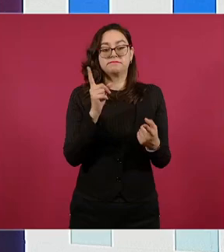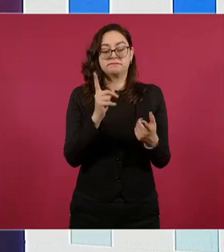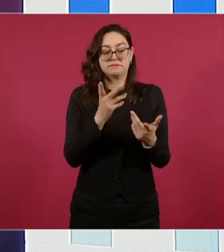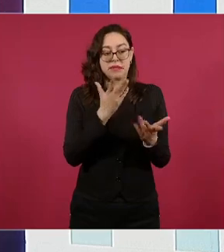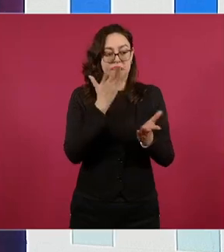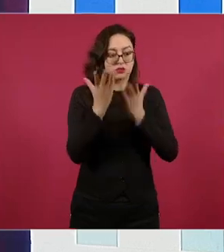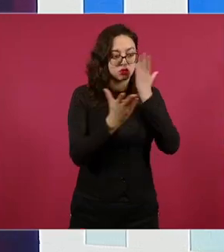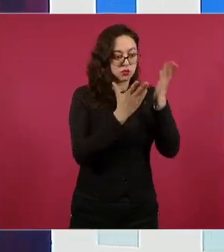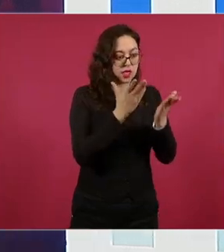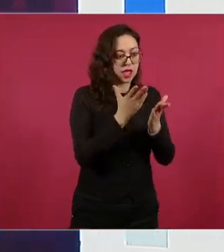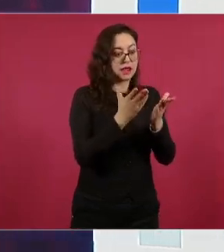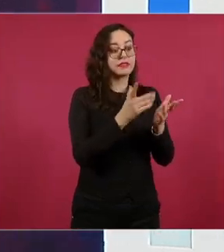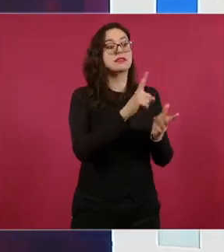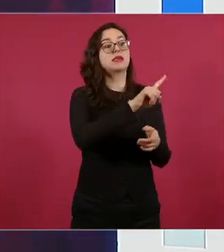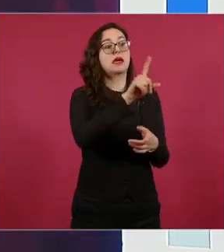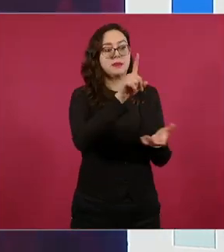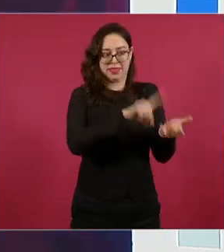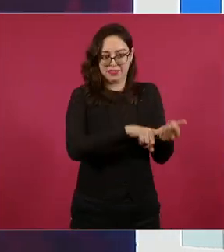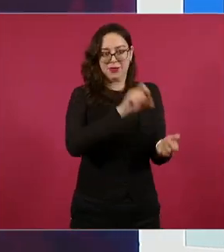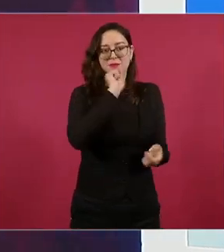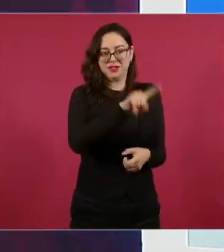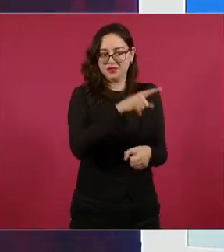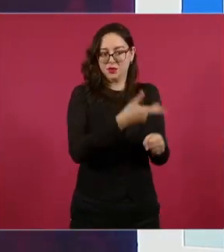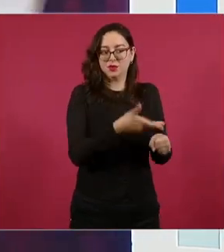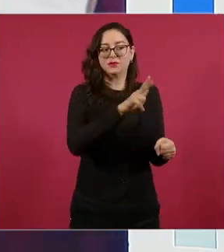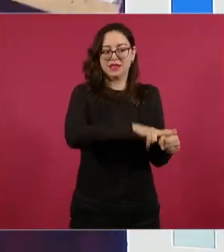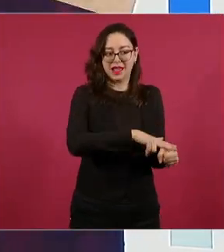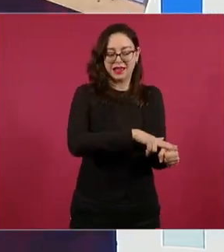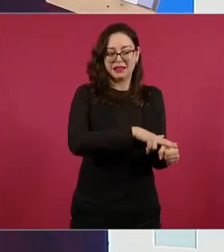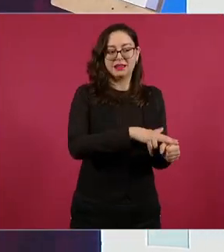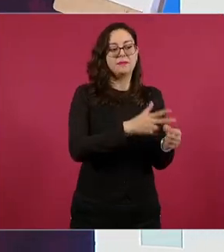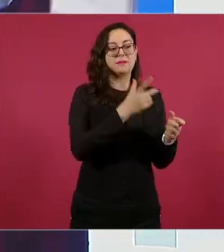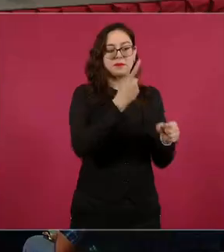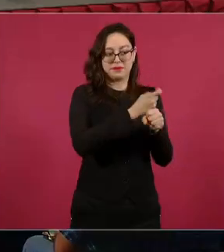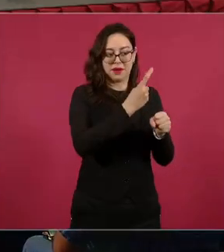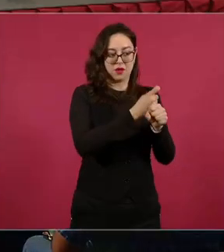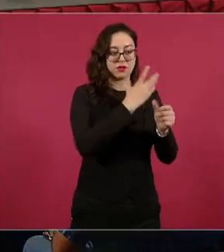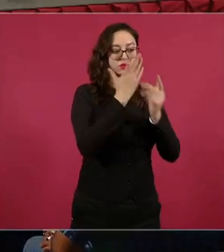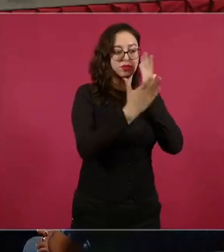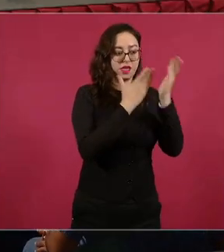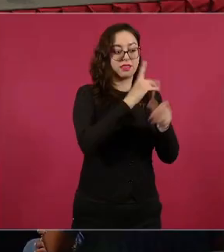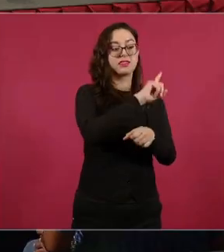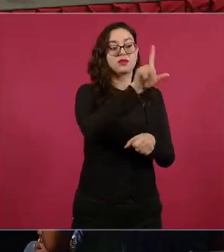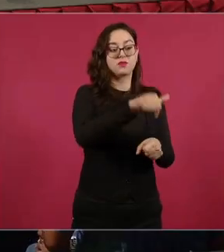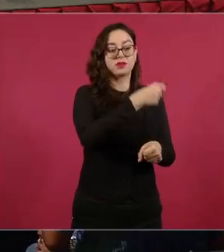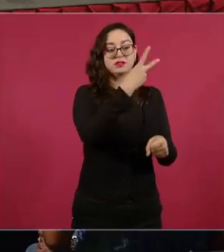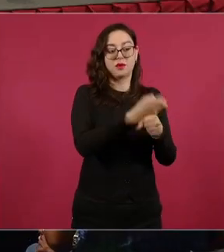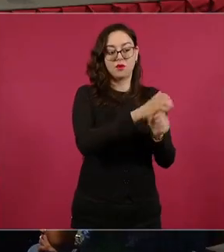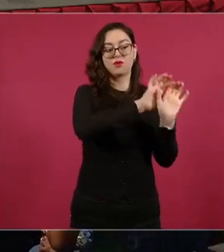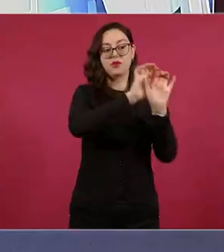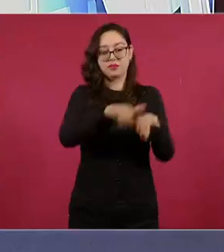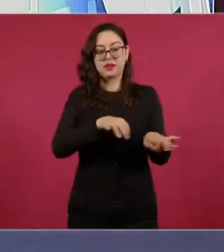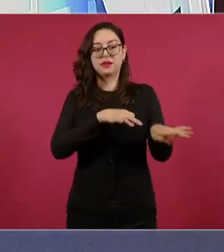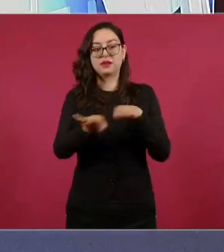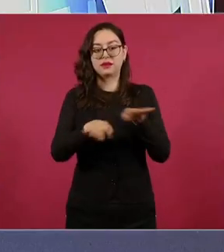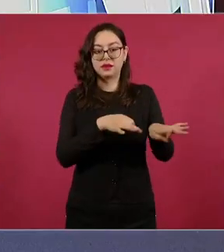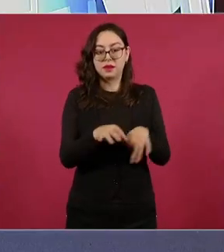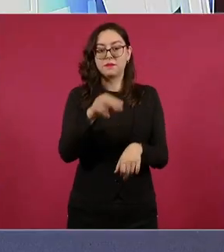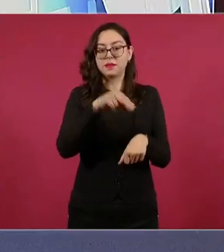formar para después contratar en el mismo sector público, medicina familiar, urgencias, por ejemplo,